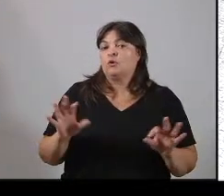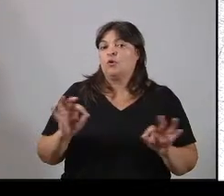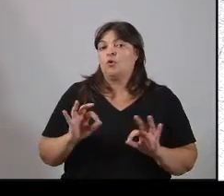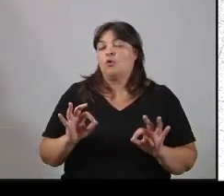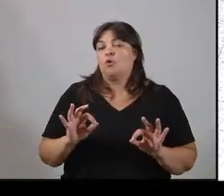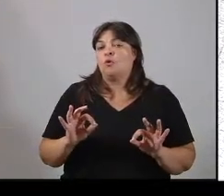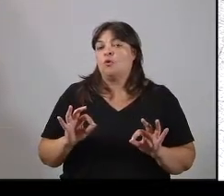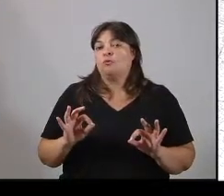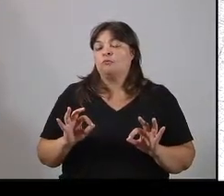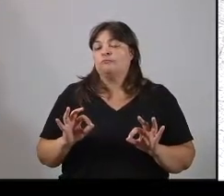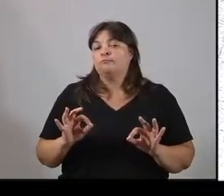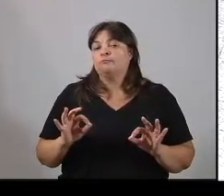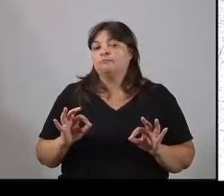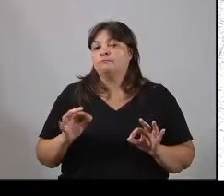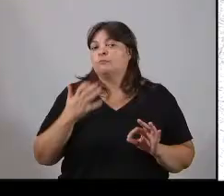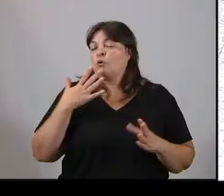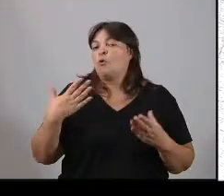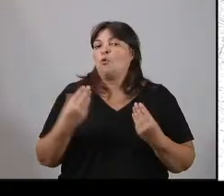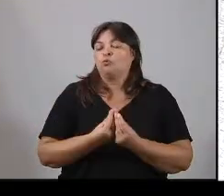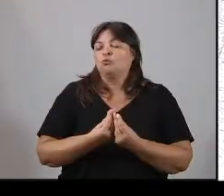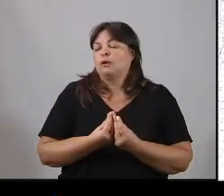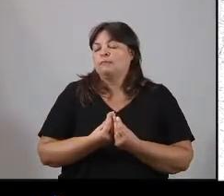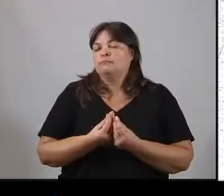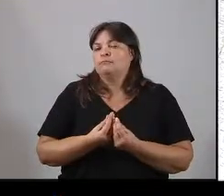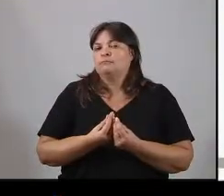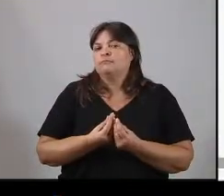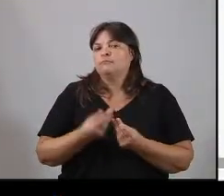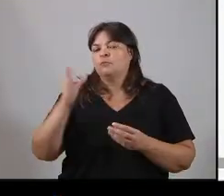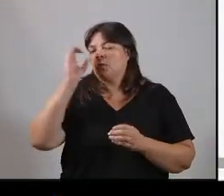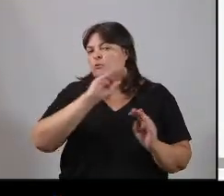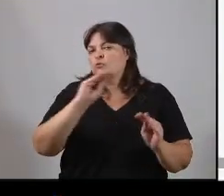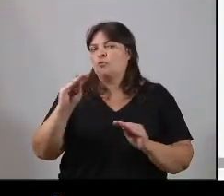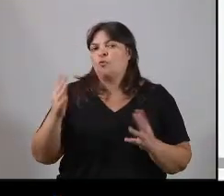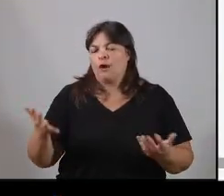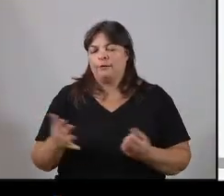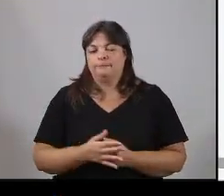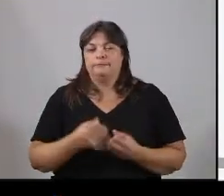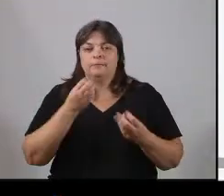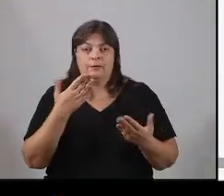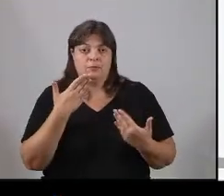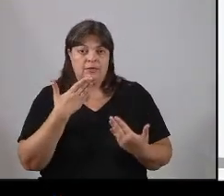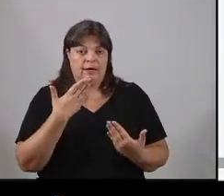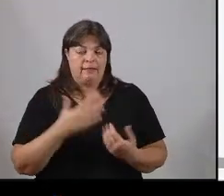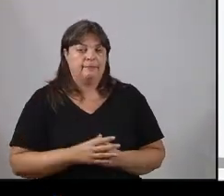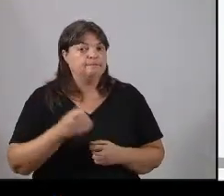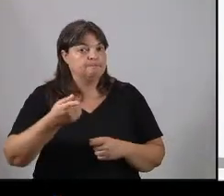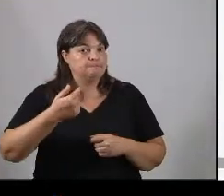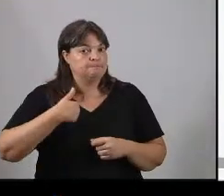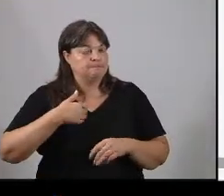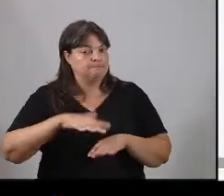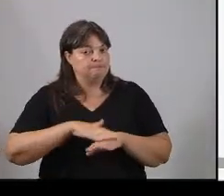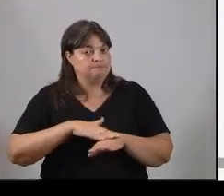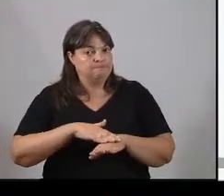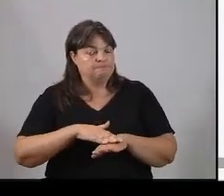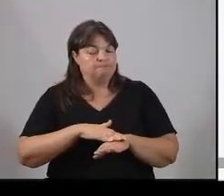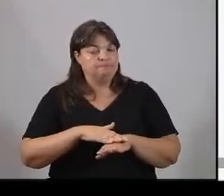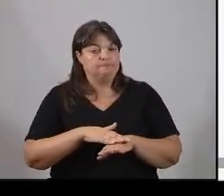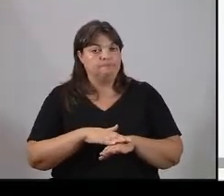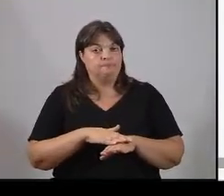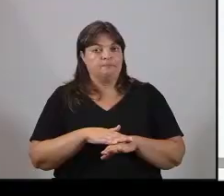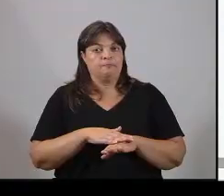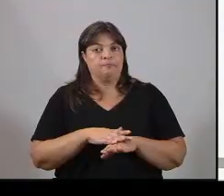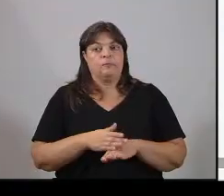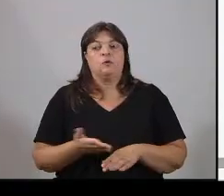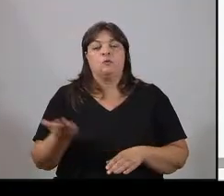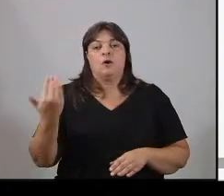parte de la Junta en estas negociaciones. Gracias. Bien, muchas gracias. Yo permítanme que les emplace a lo que sucedió aquí